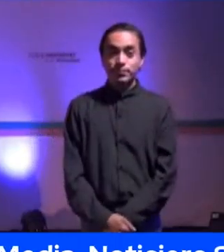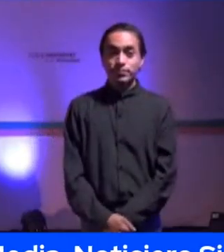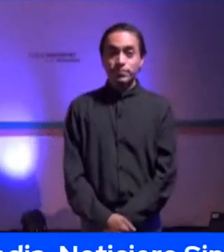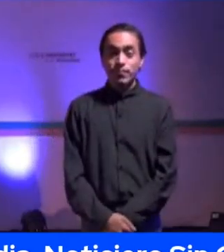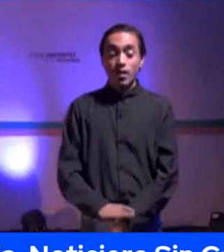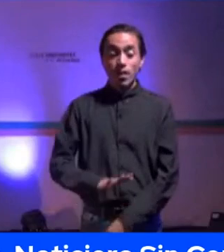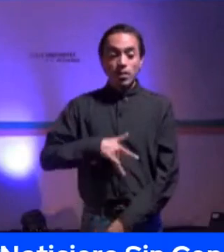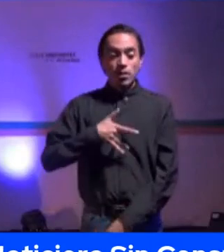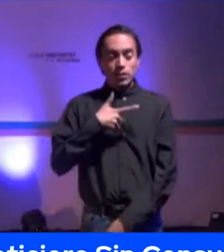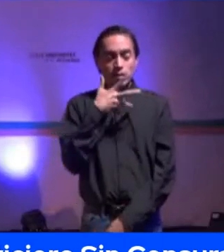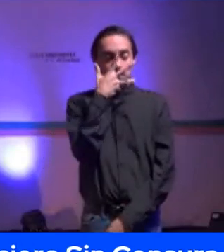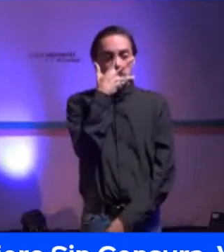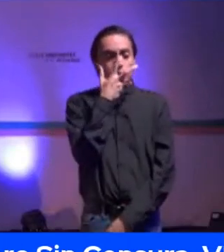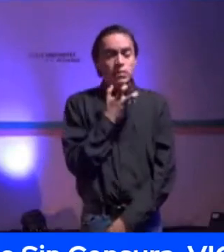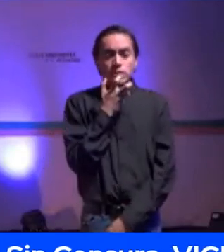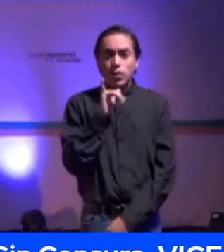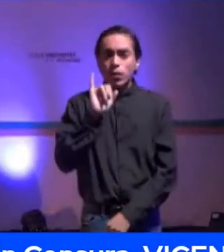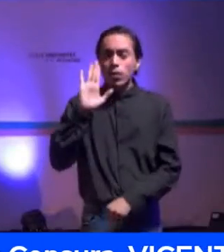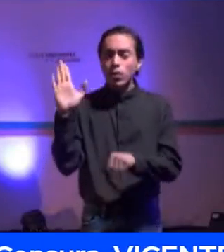Estoy muy triste también porque